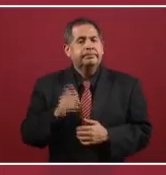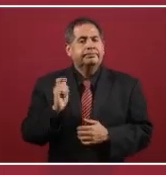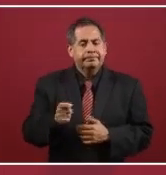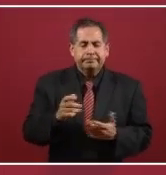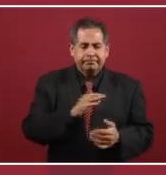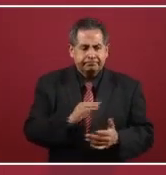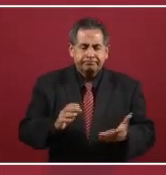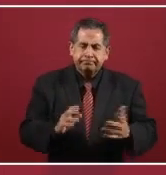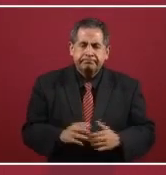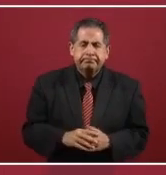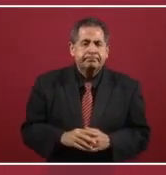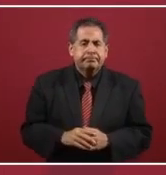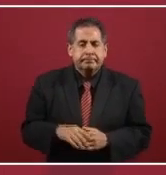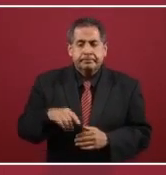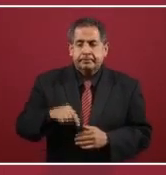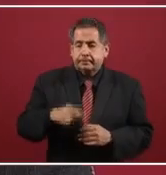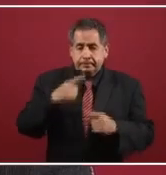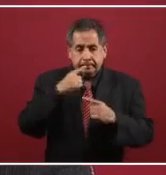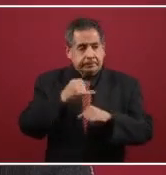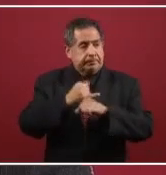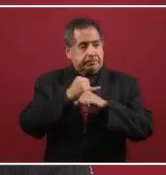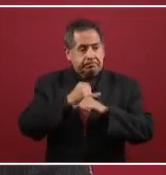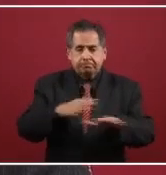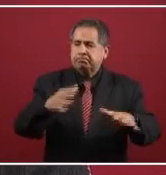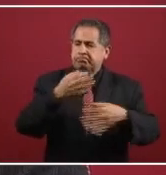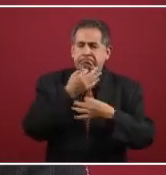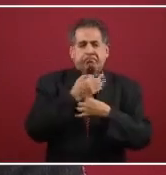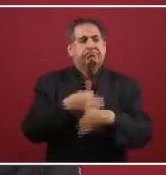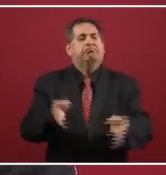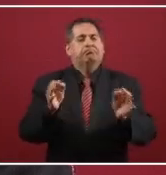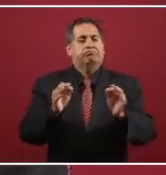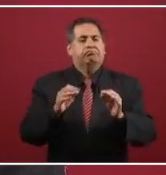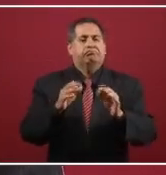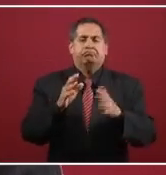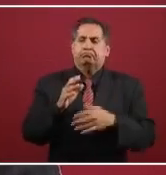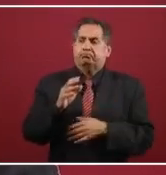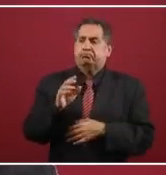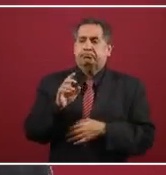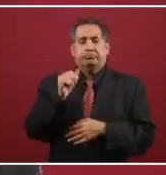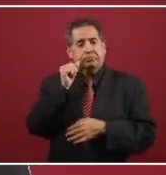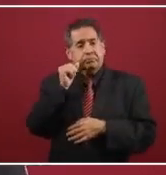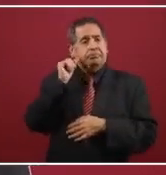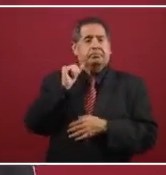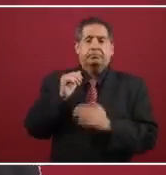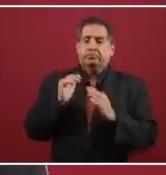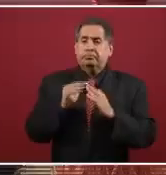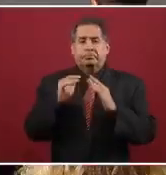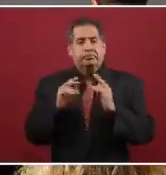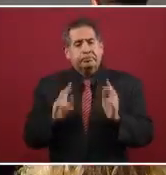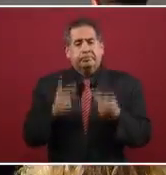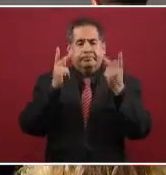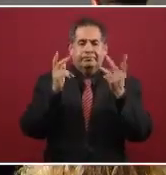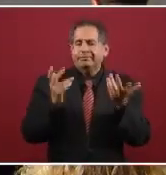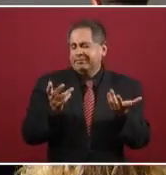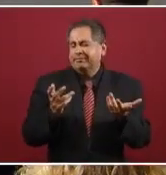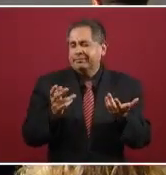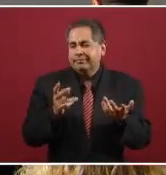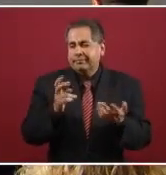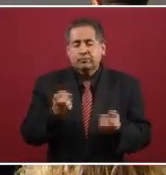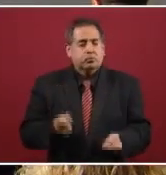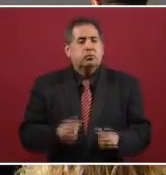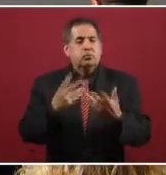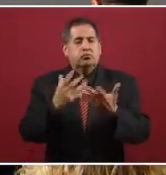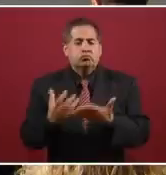podamos aquí informar sobre este tema,